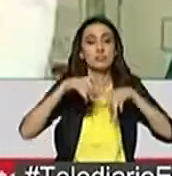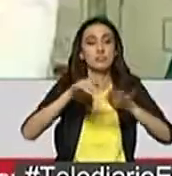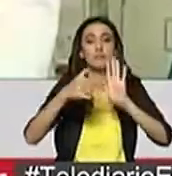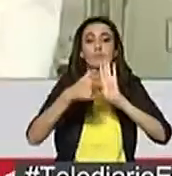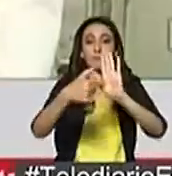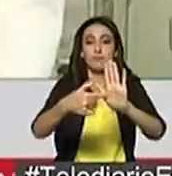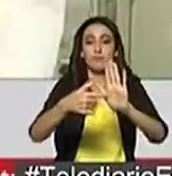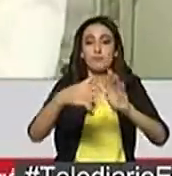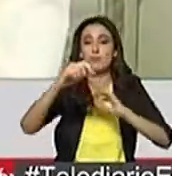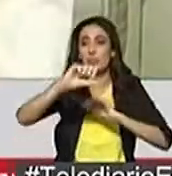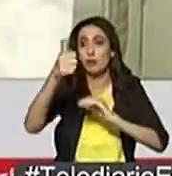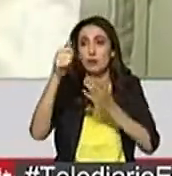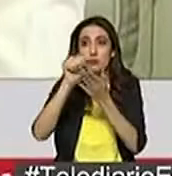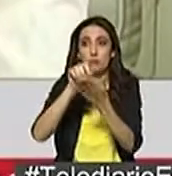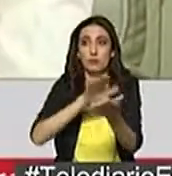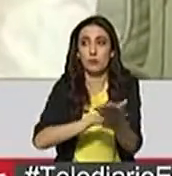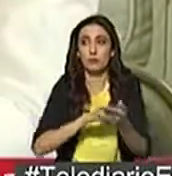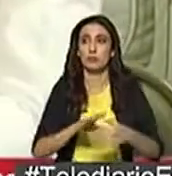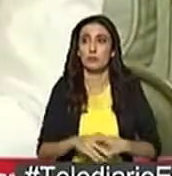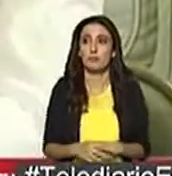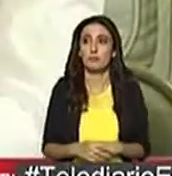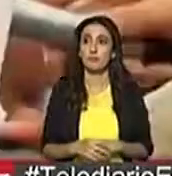presentará en otro proyecto.